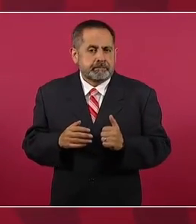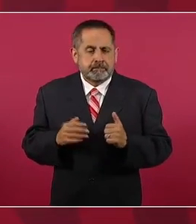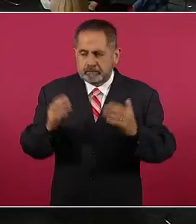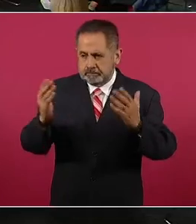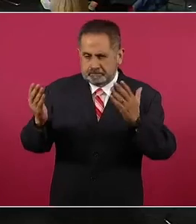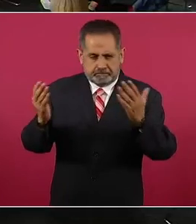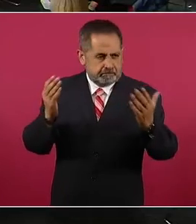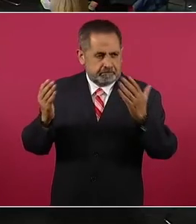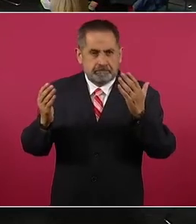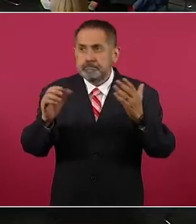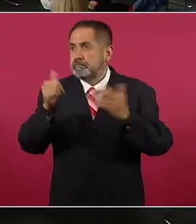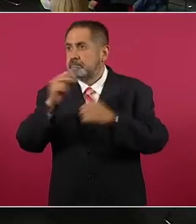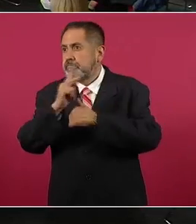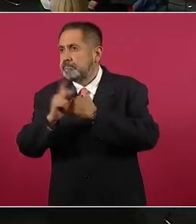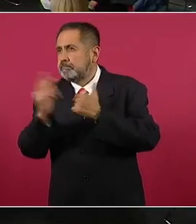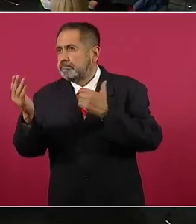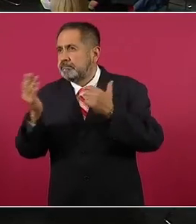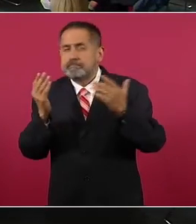comparados